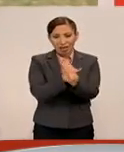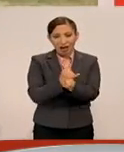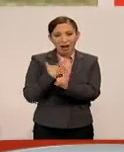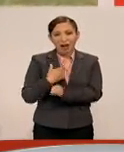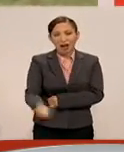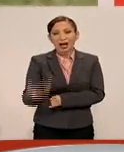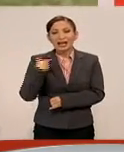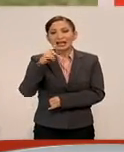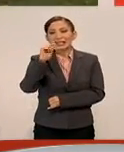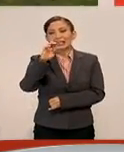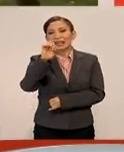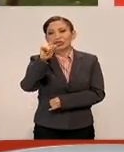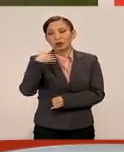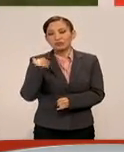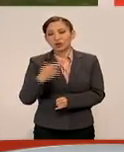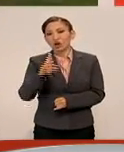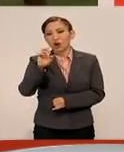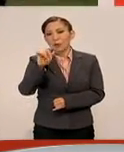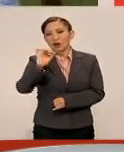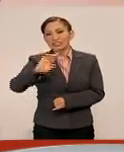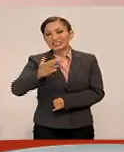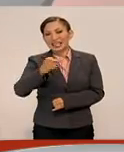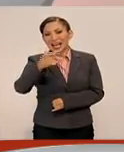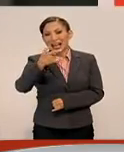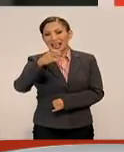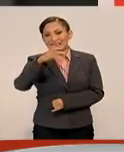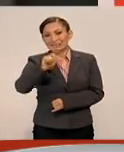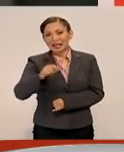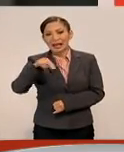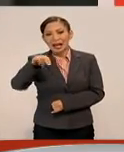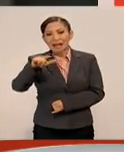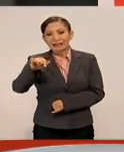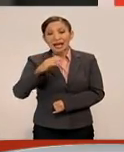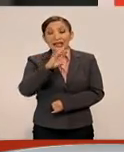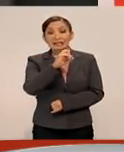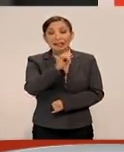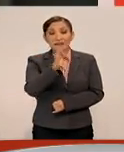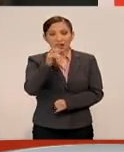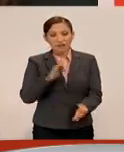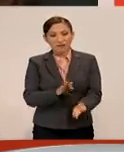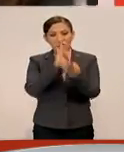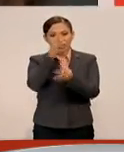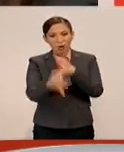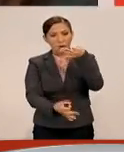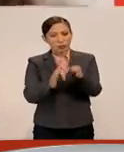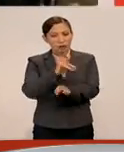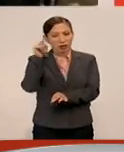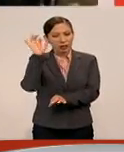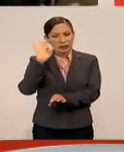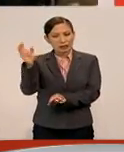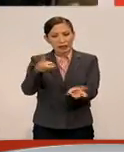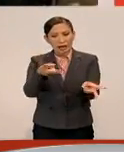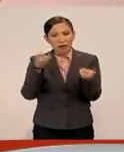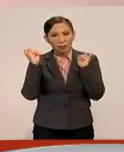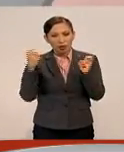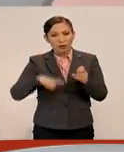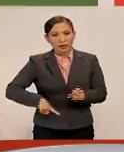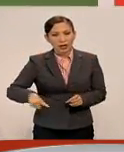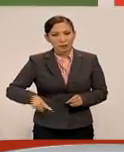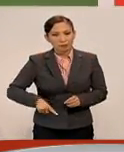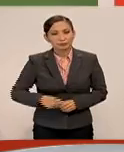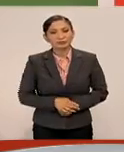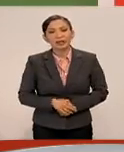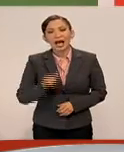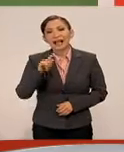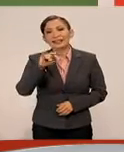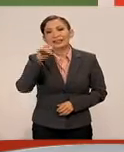Sample Return Robot Challenge de la NASA. Cristina Fernández comparece ante juez por presunto fraude al Estado.